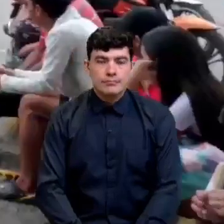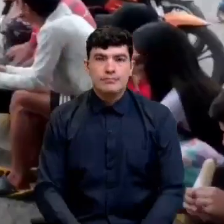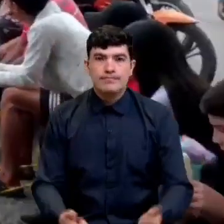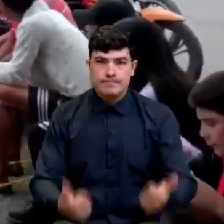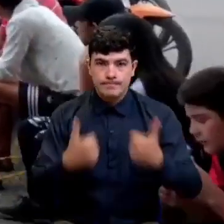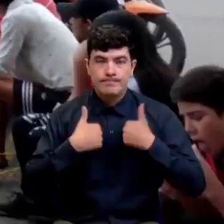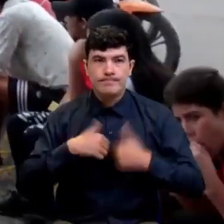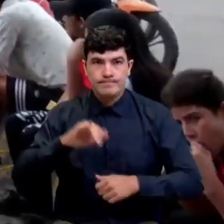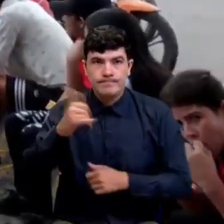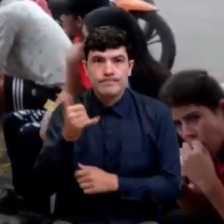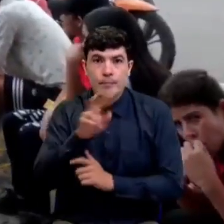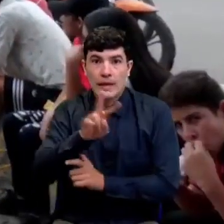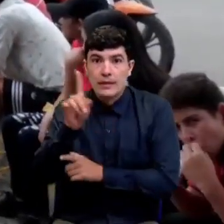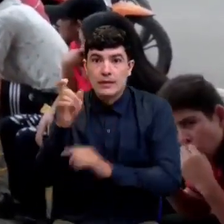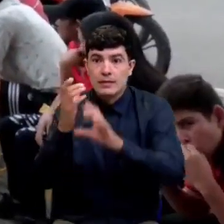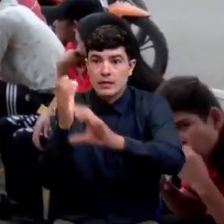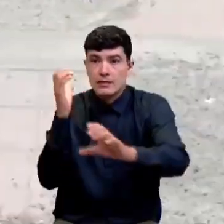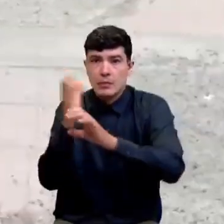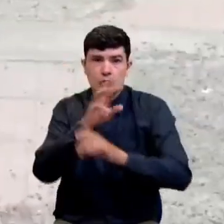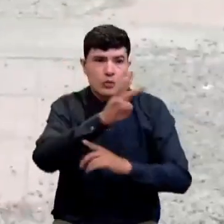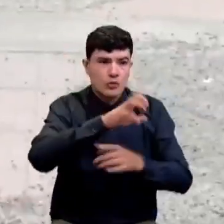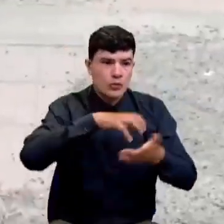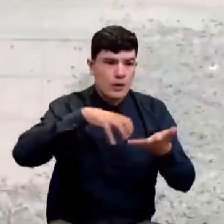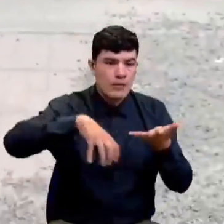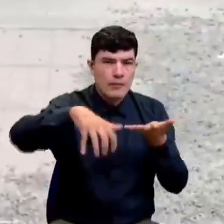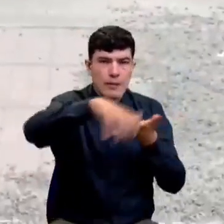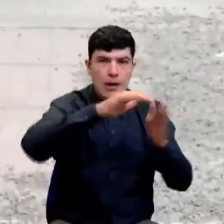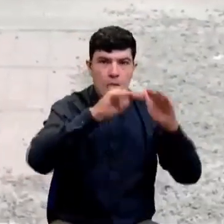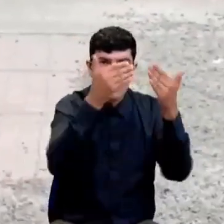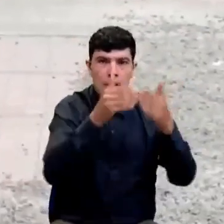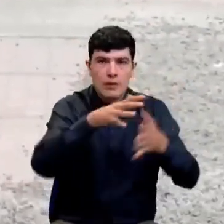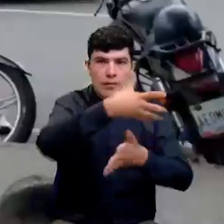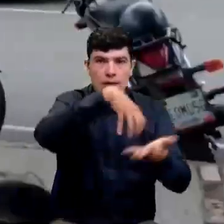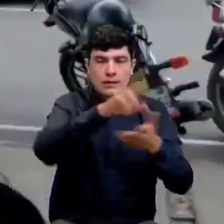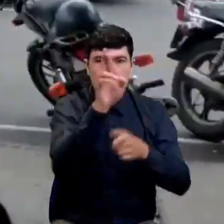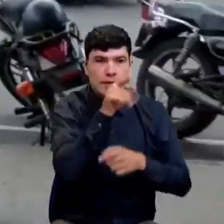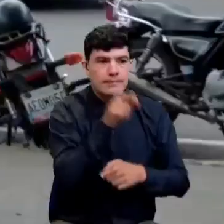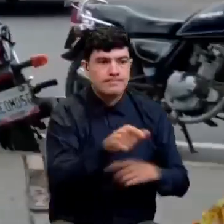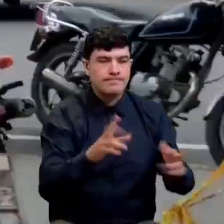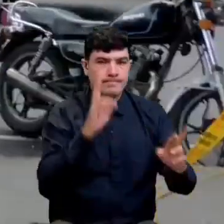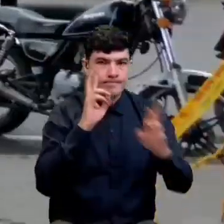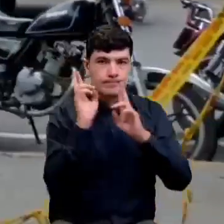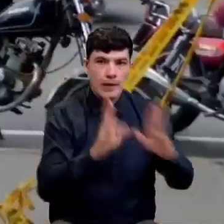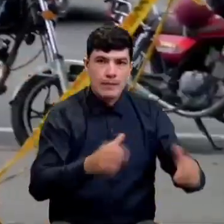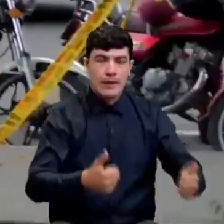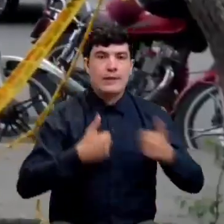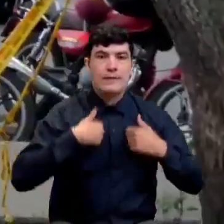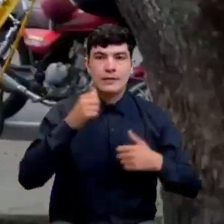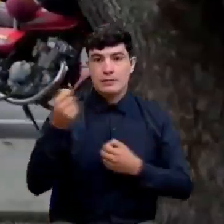es beneficioso, sí. Son 26 rutas de los 8 colegios de Villa del Rosario que cubren este beneficio de la Gobernación de Norte de Santander.